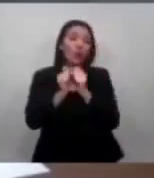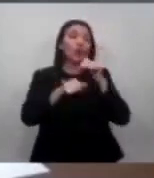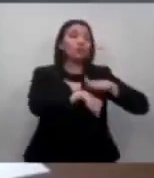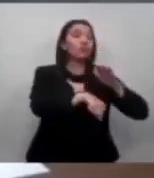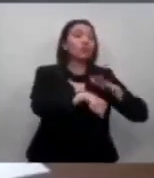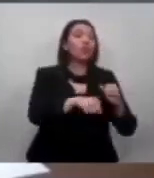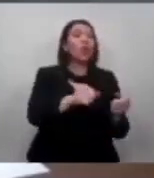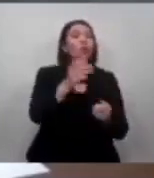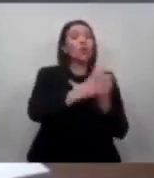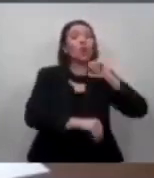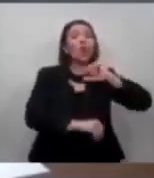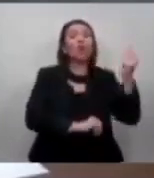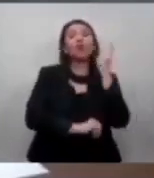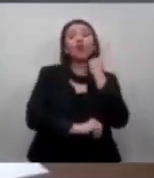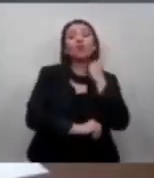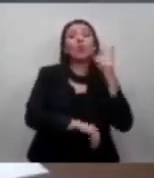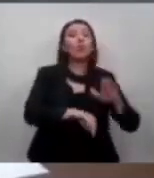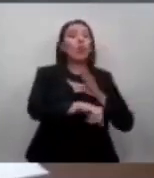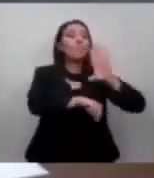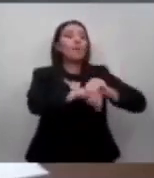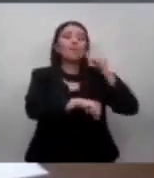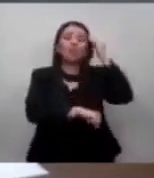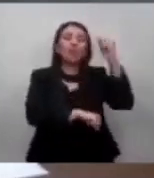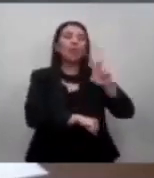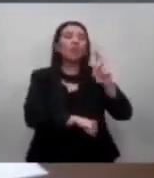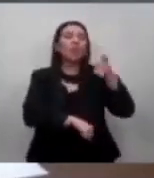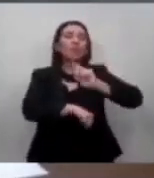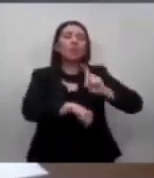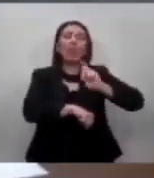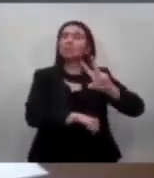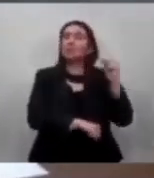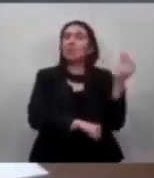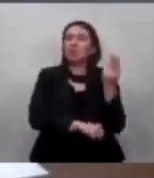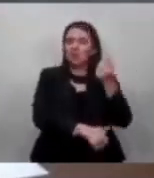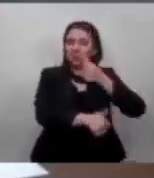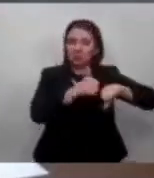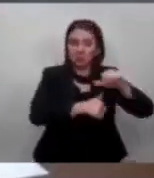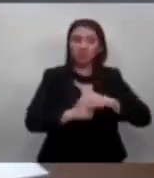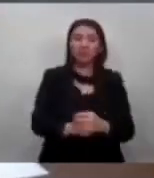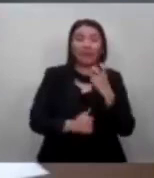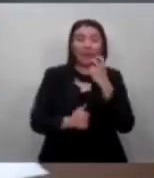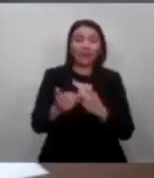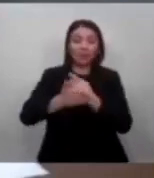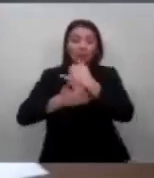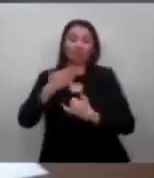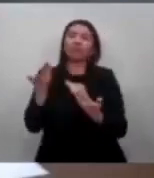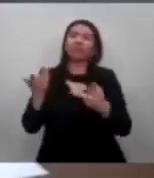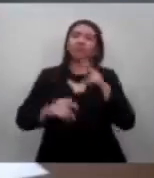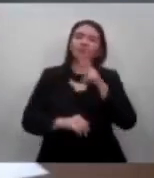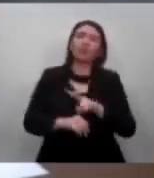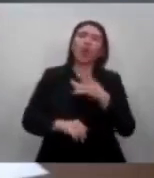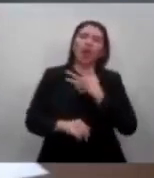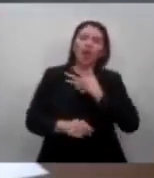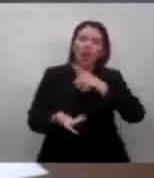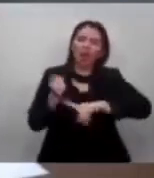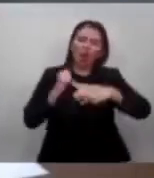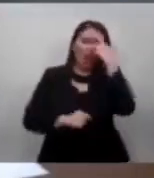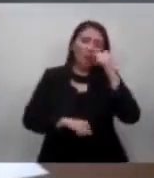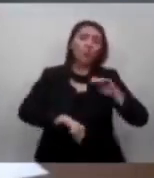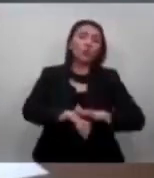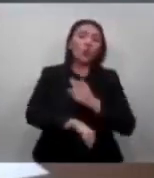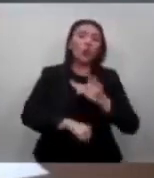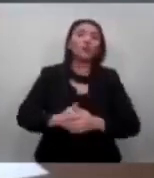suplente en el Congreso frente a una licencia menor a 30 días. En el proyecto se consideran fundados los agravios por lo siguiente. En